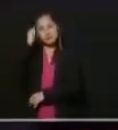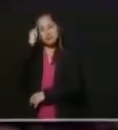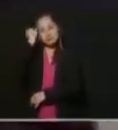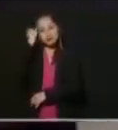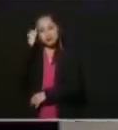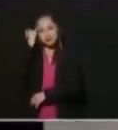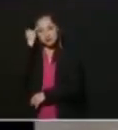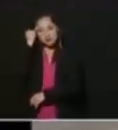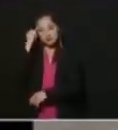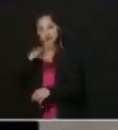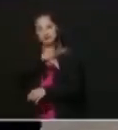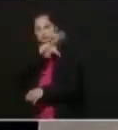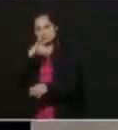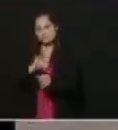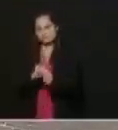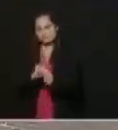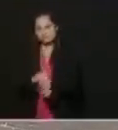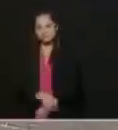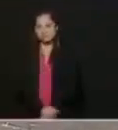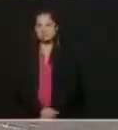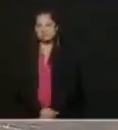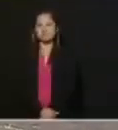general.